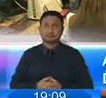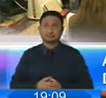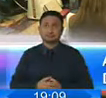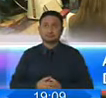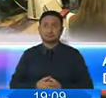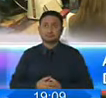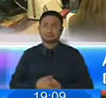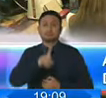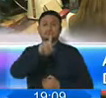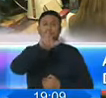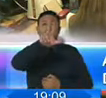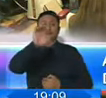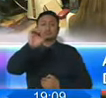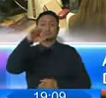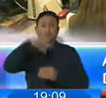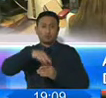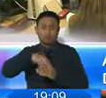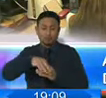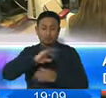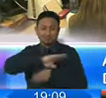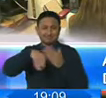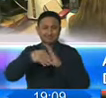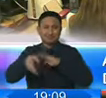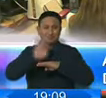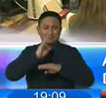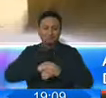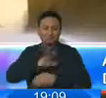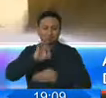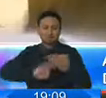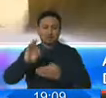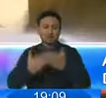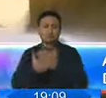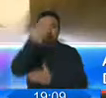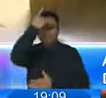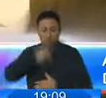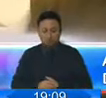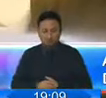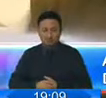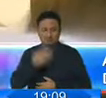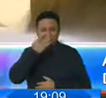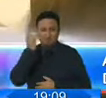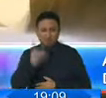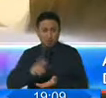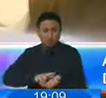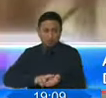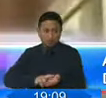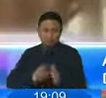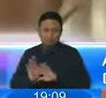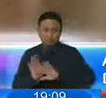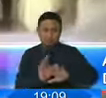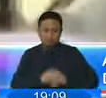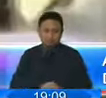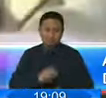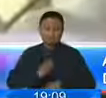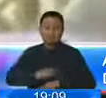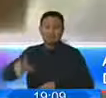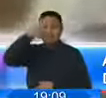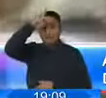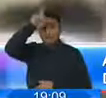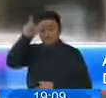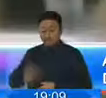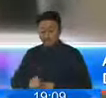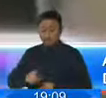Con 130 votos a favor, la Asamblea Nacional aprobó una resolución en contra del racismo. Esto luego de las declaraciones de un periodista peruano en